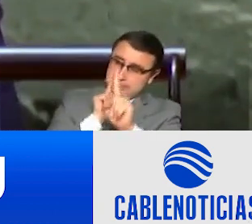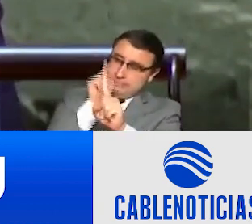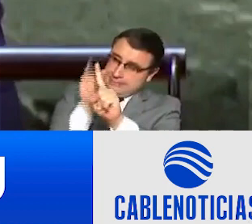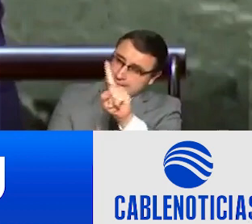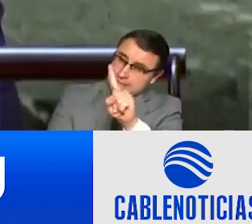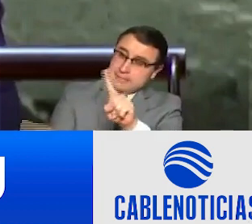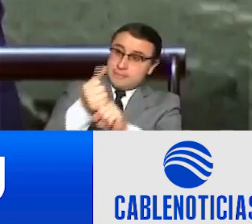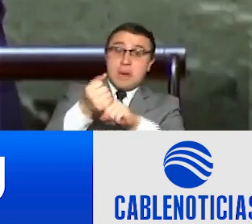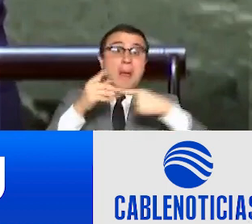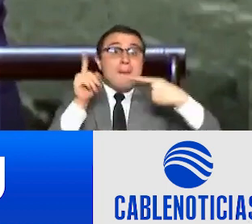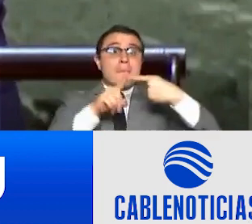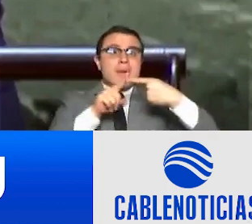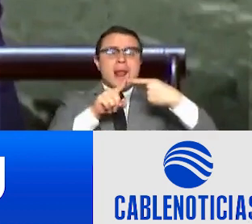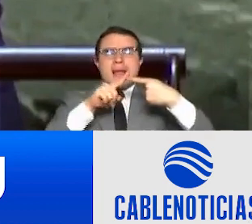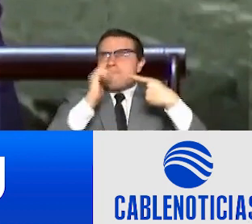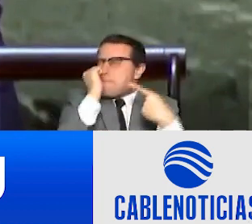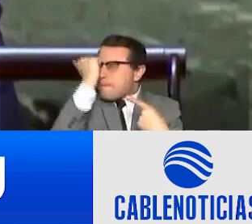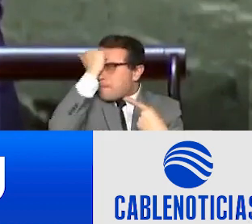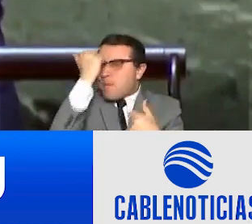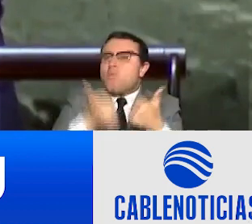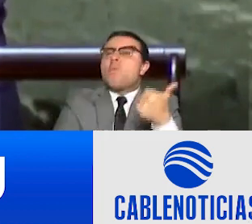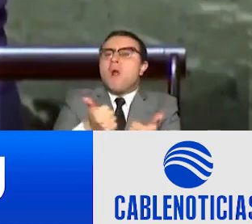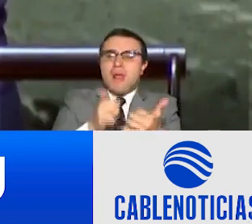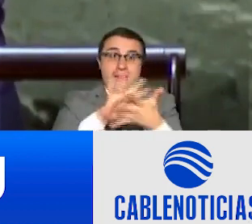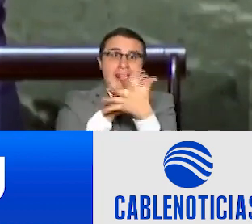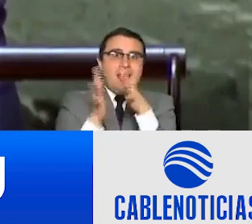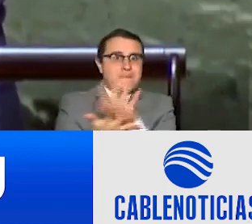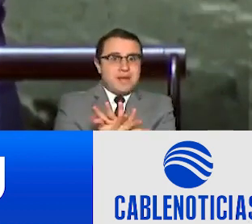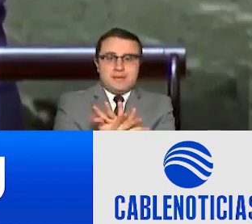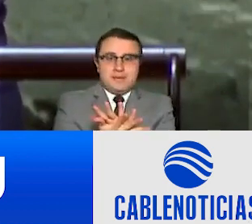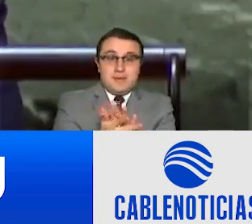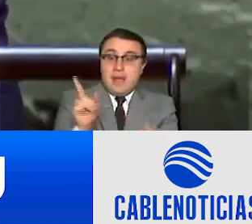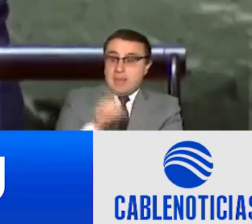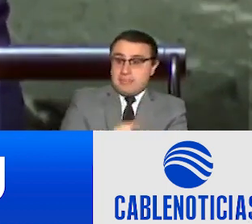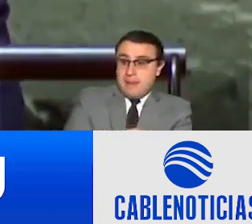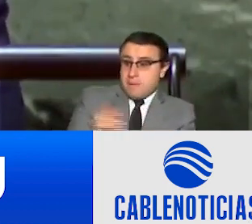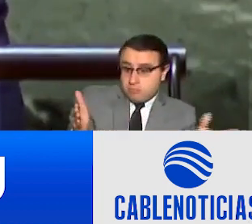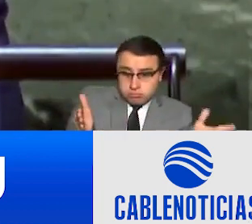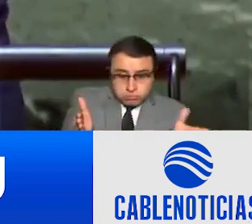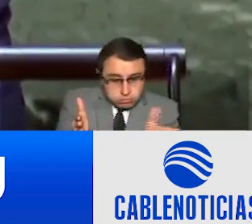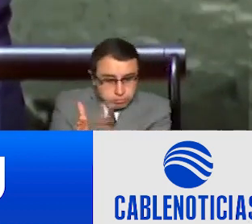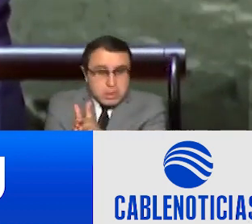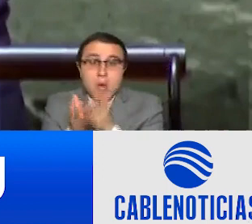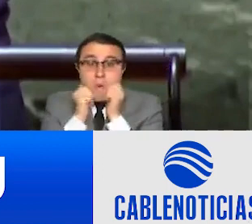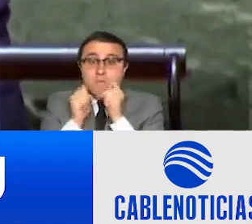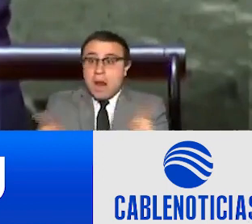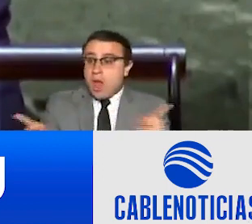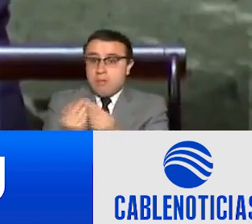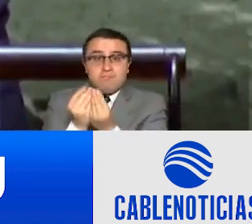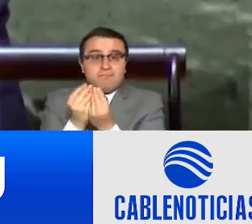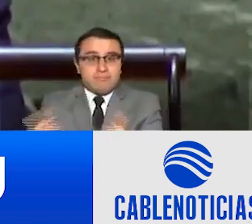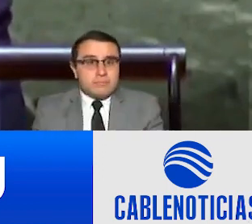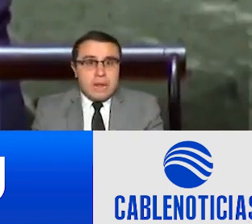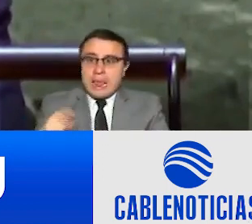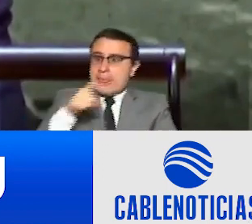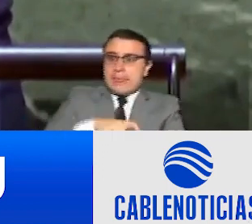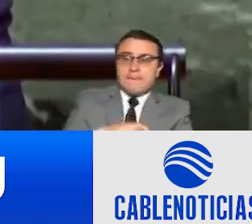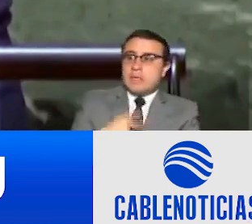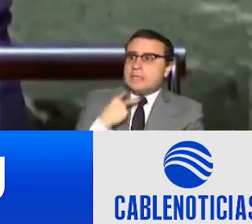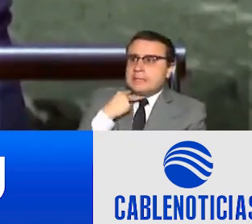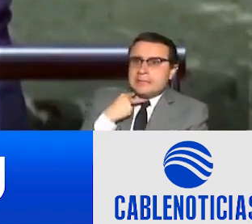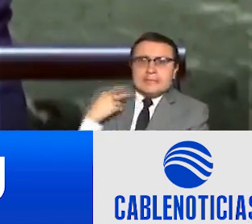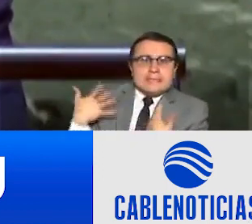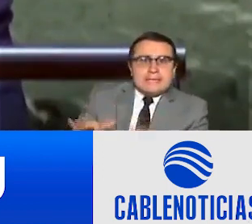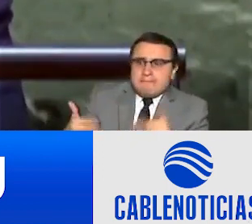una, indudablemente, fundamental. Sin tiempo no hay tiempo para la humanidad. Sin tiempo para tomar las